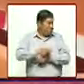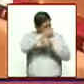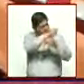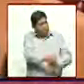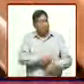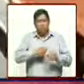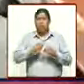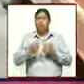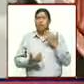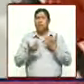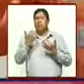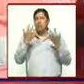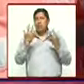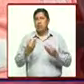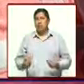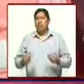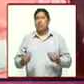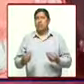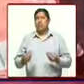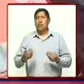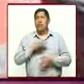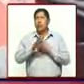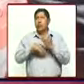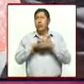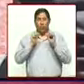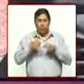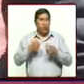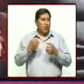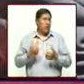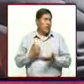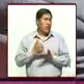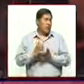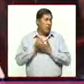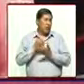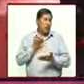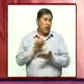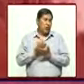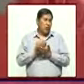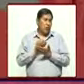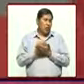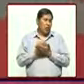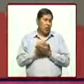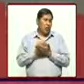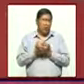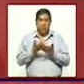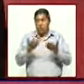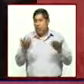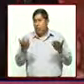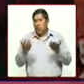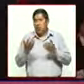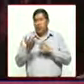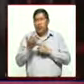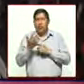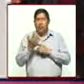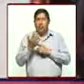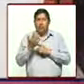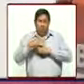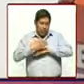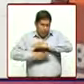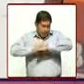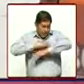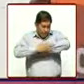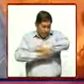Todos los que nos puedan ayudar económicamente o con subsidios, vendas, gasas,